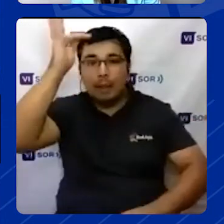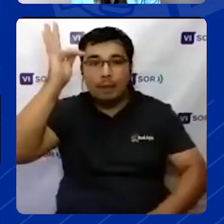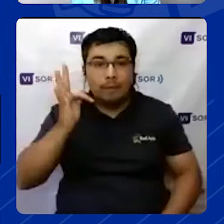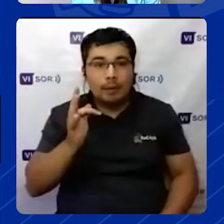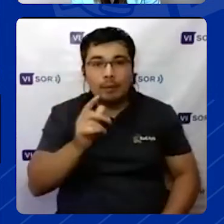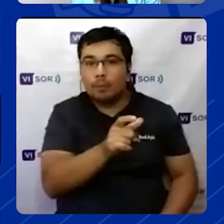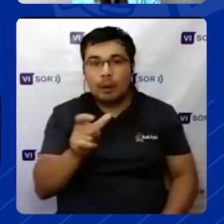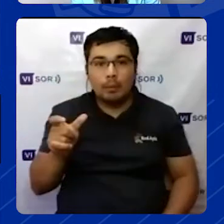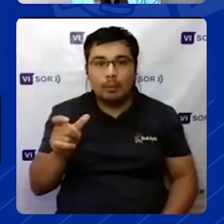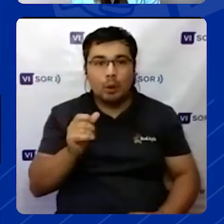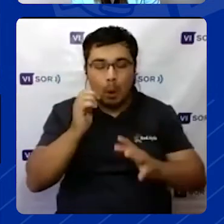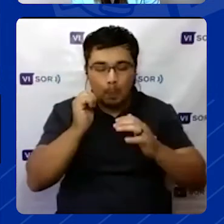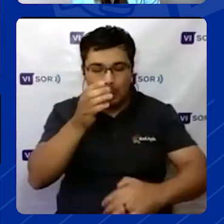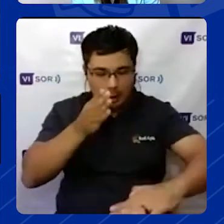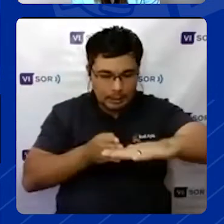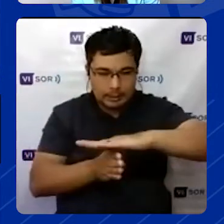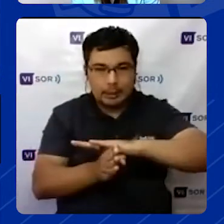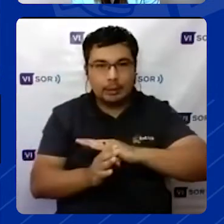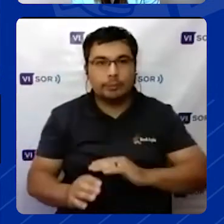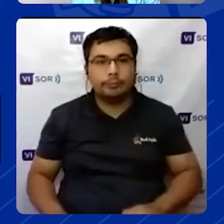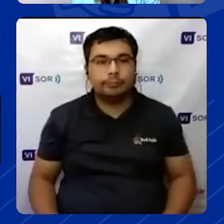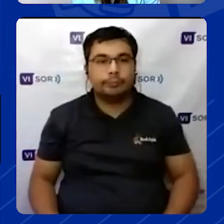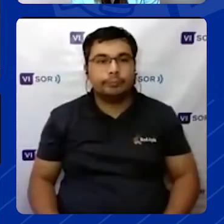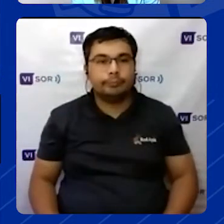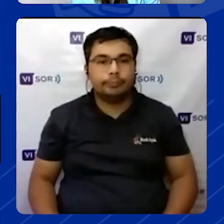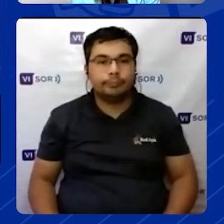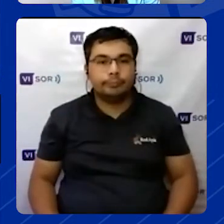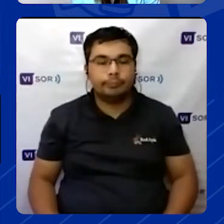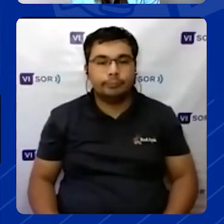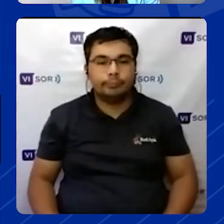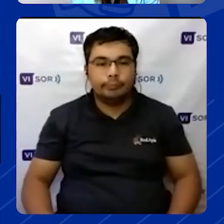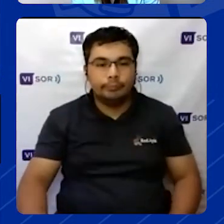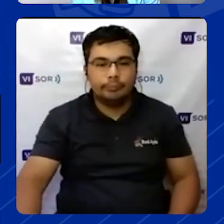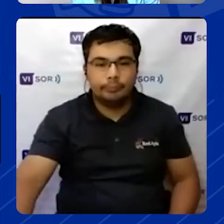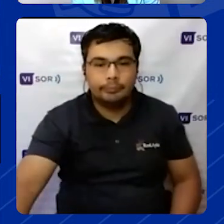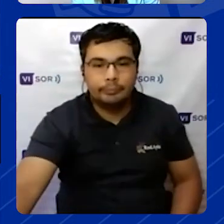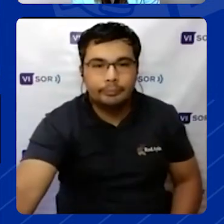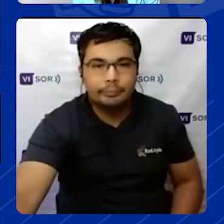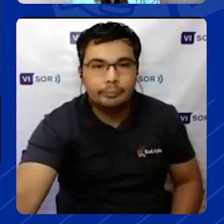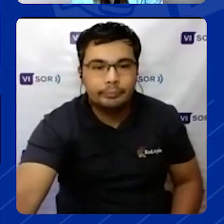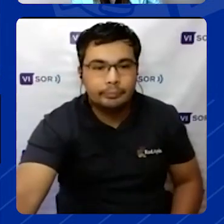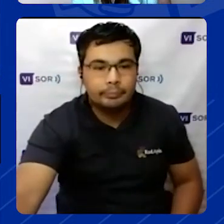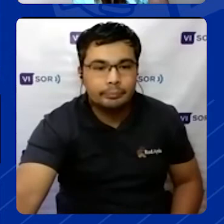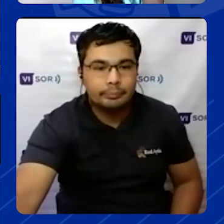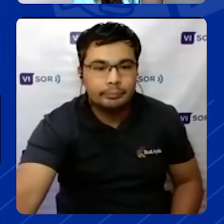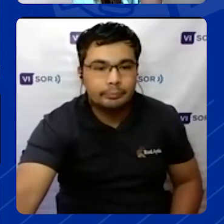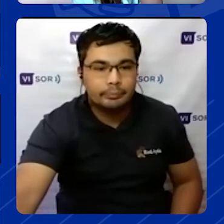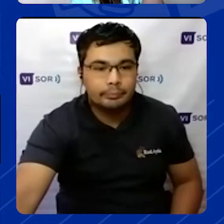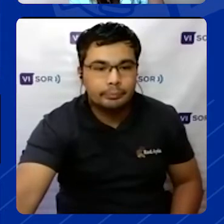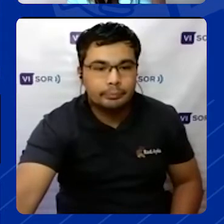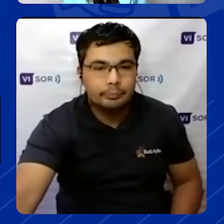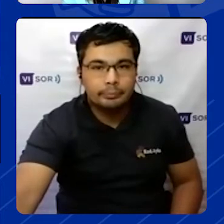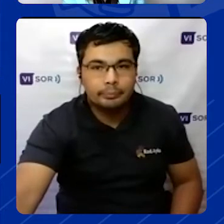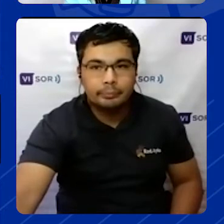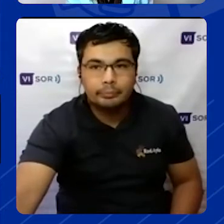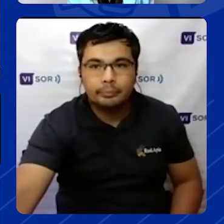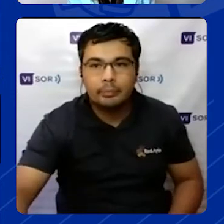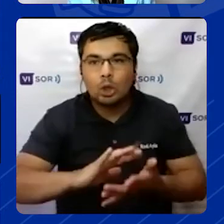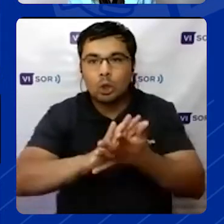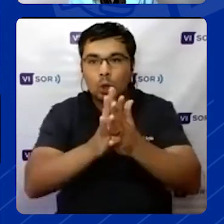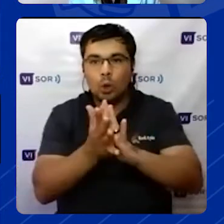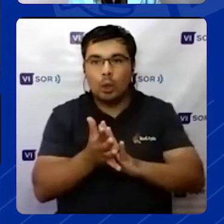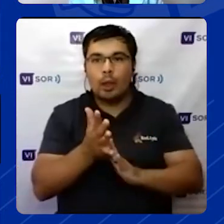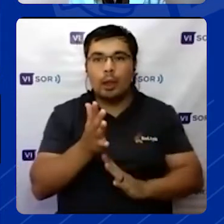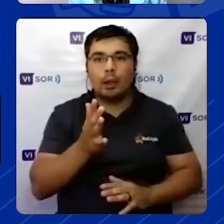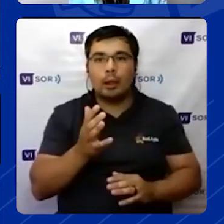directamente a la página web. Ya, de todas formas, claro, toda la información del curso de lectura fácil la pueden encontrar en la página web de